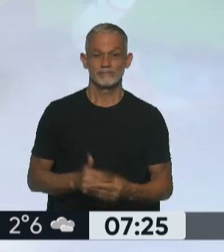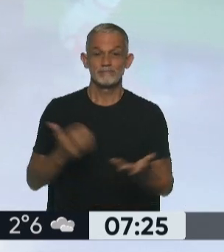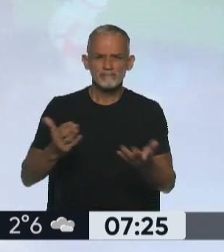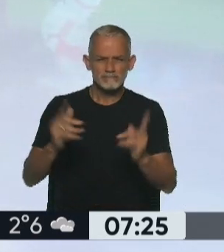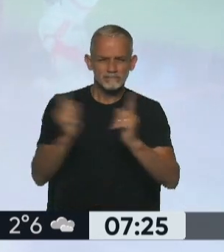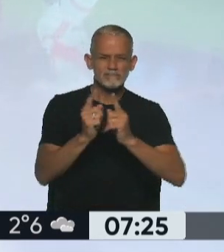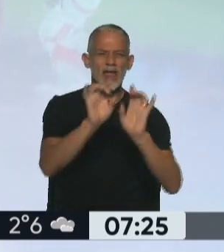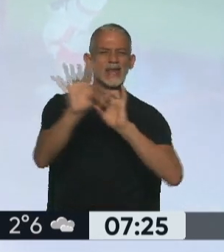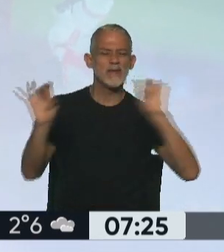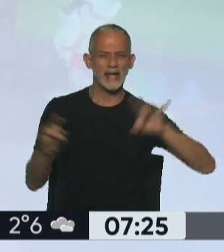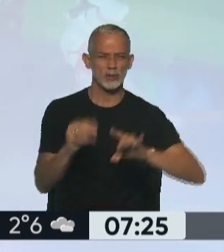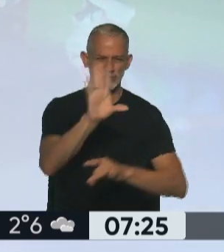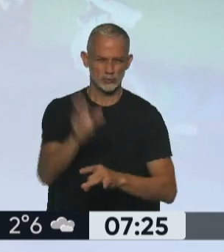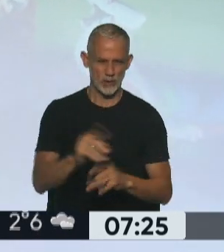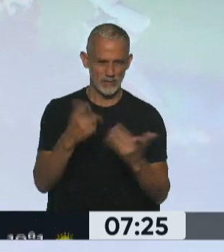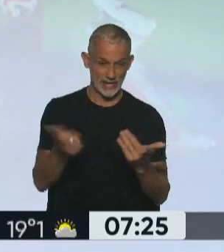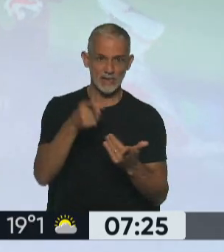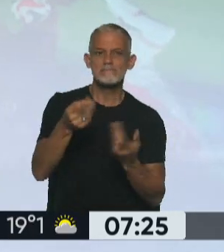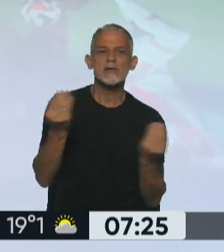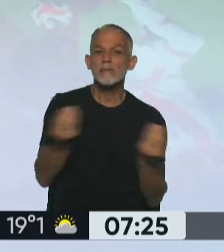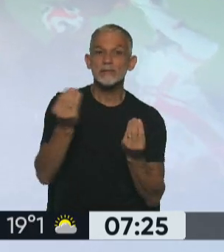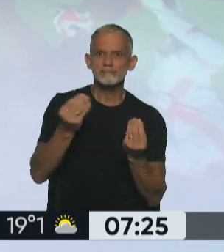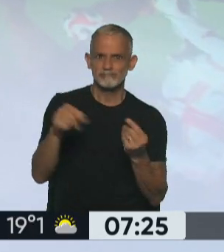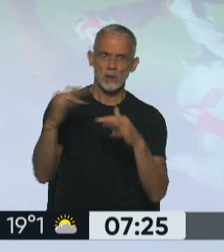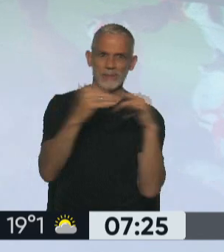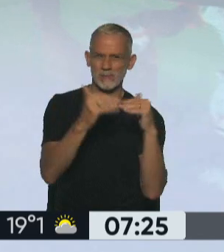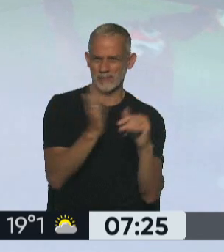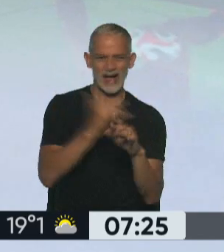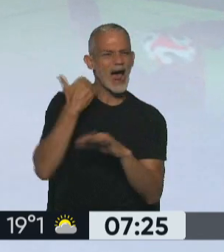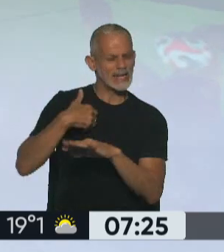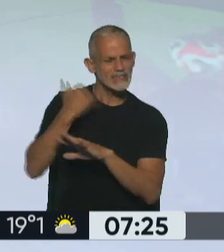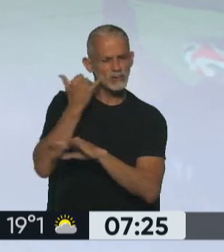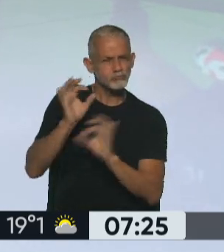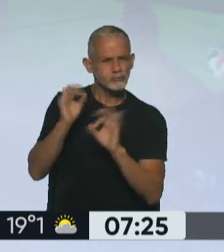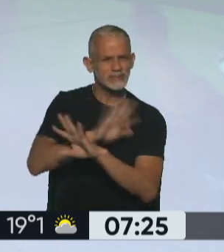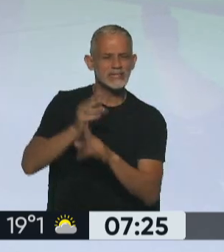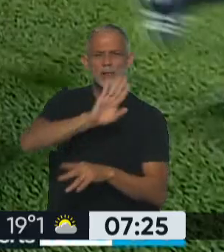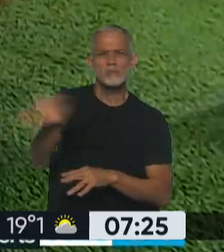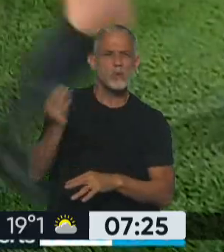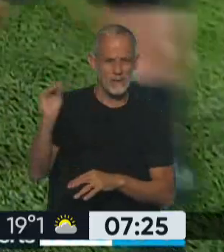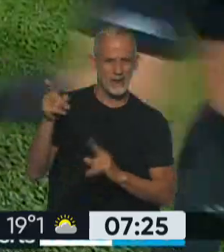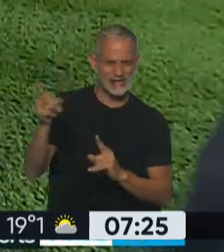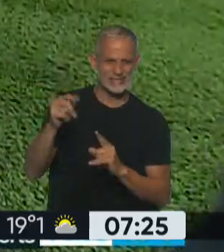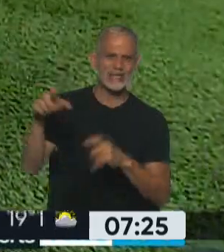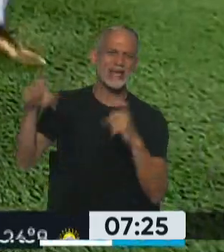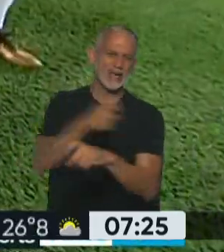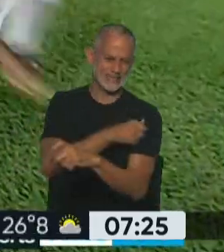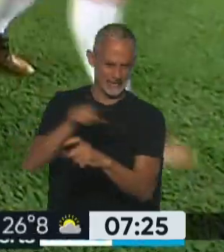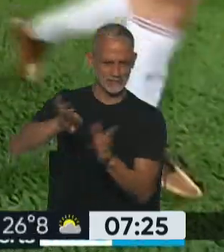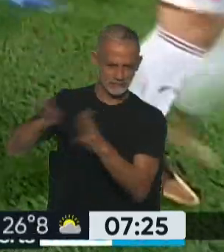Repaso a las eliminatorias sudamericanas. Nos metemos en la vida del resto de los partidos. Argentina hizo historia derrotando a Brasil en el Maracaná,